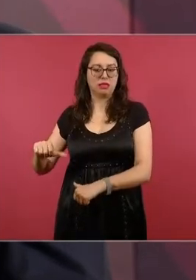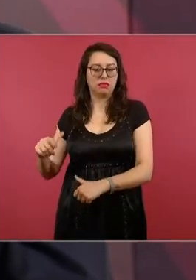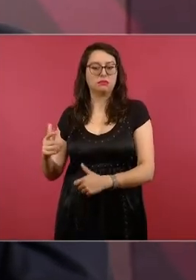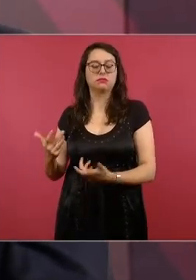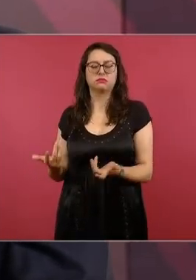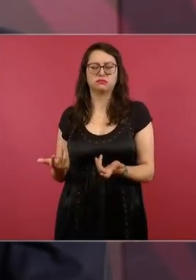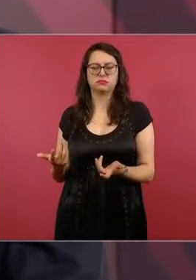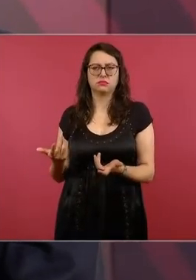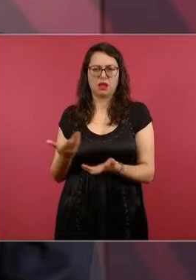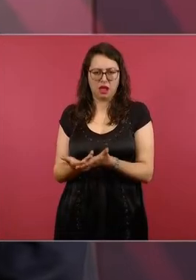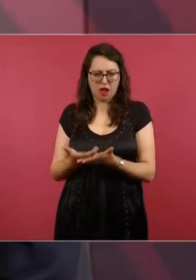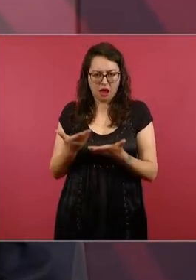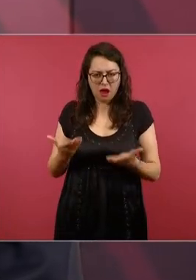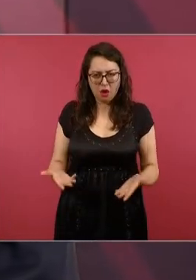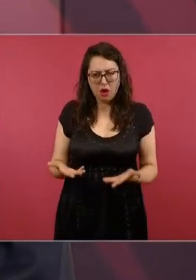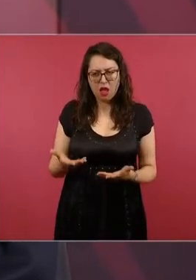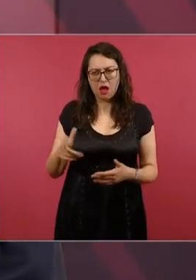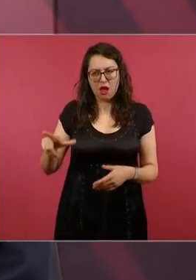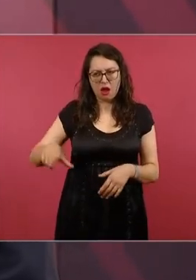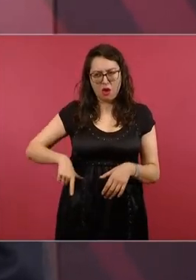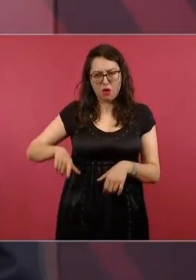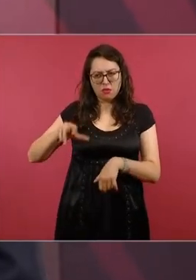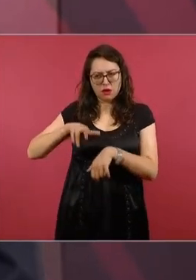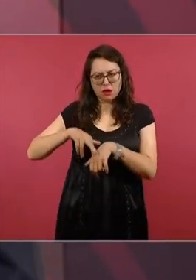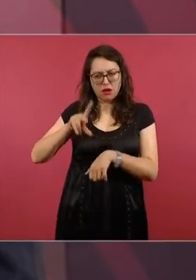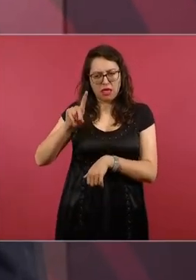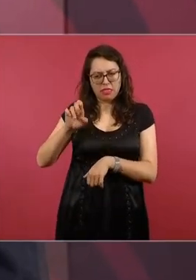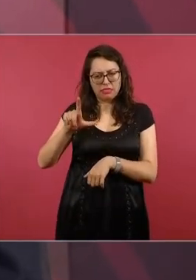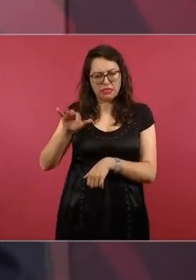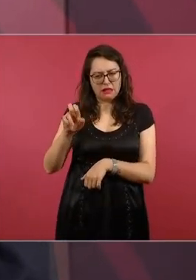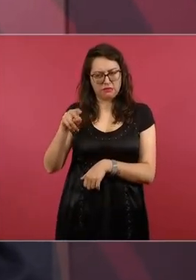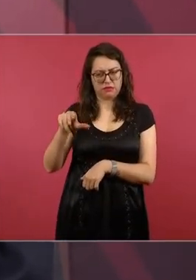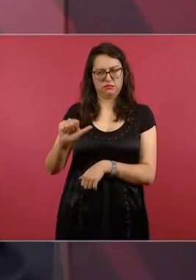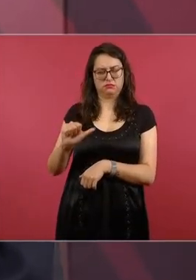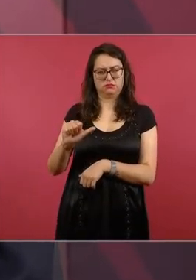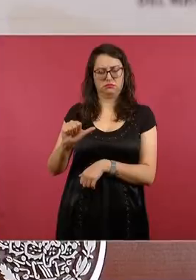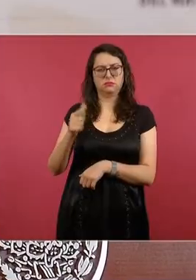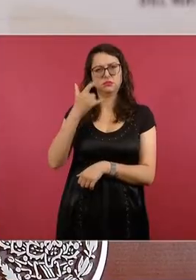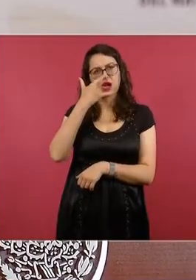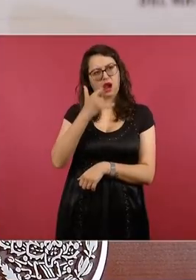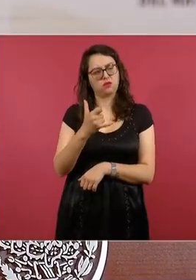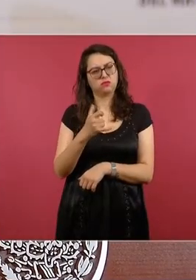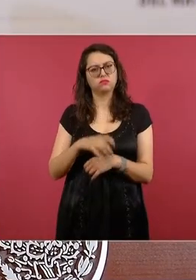pero en el caso actual con la maestra Delfina,